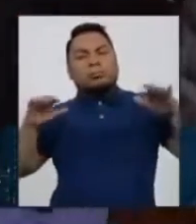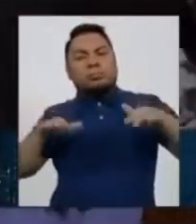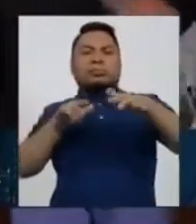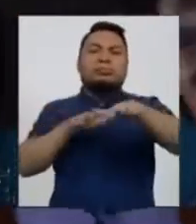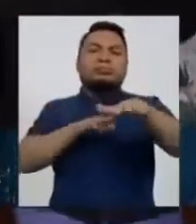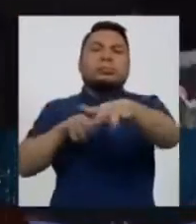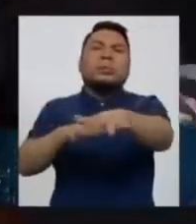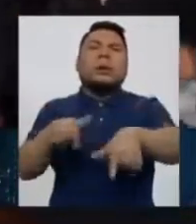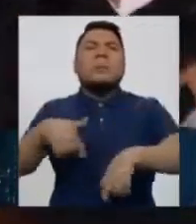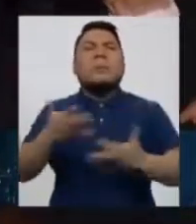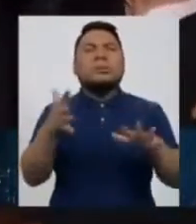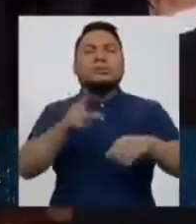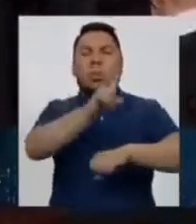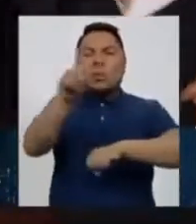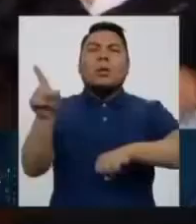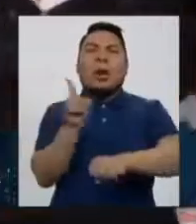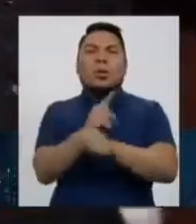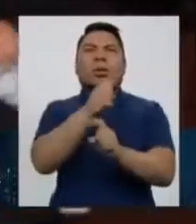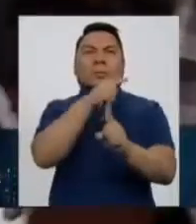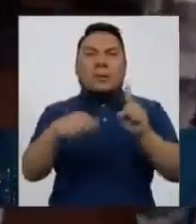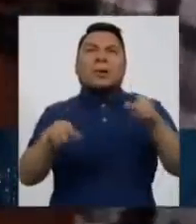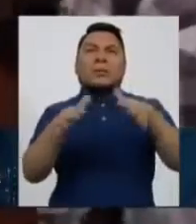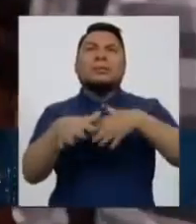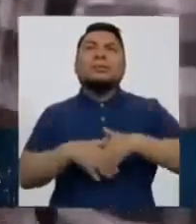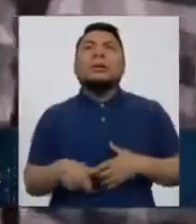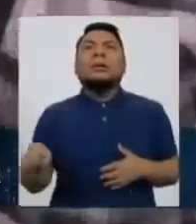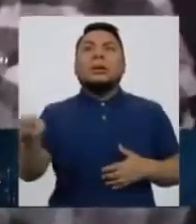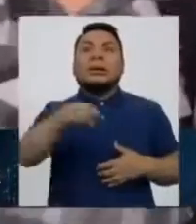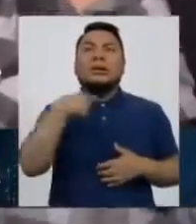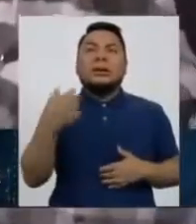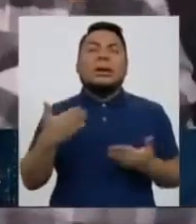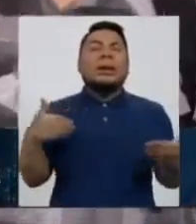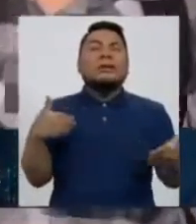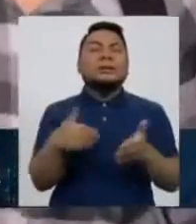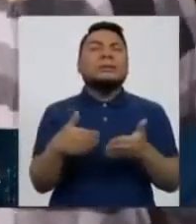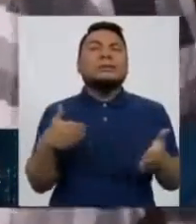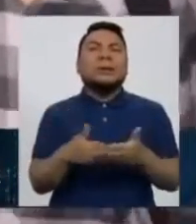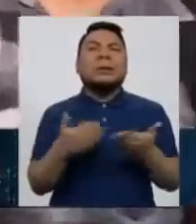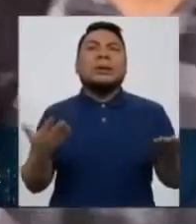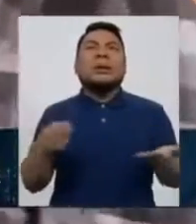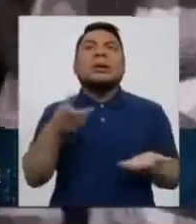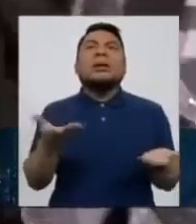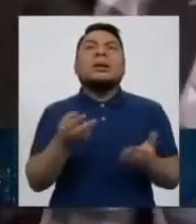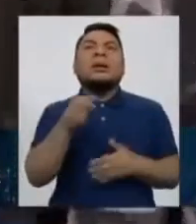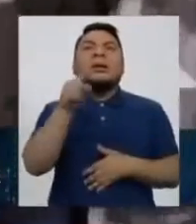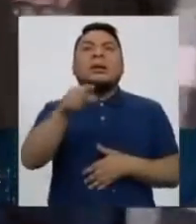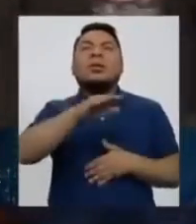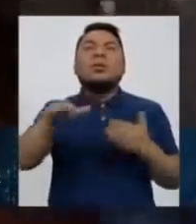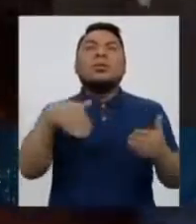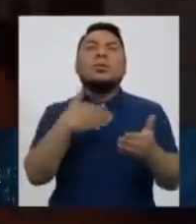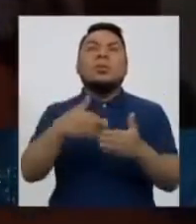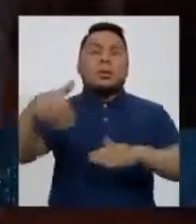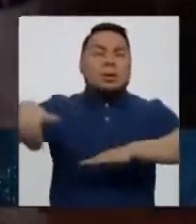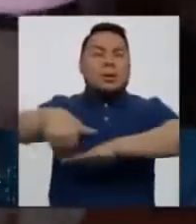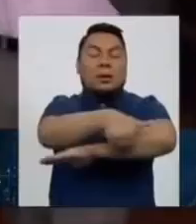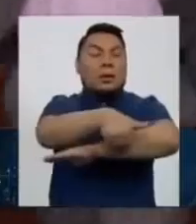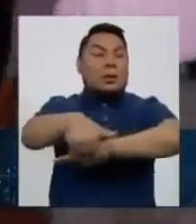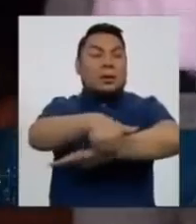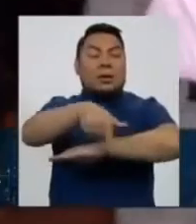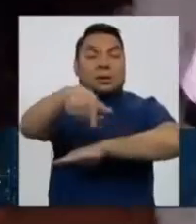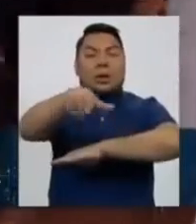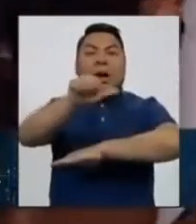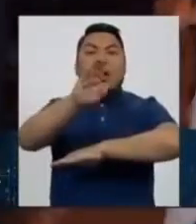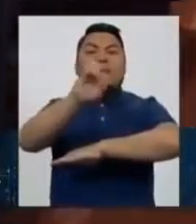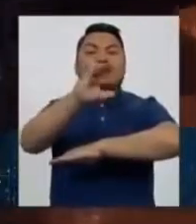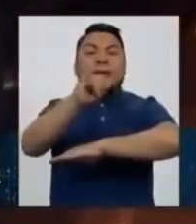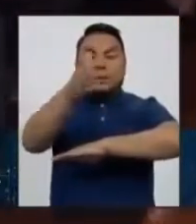prácticamente una hora y media y se encuentra muy cerca a lo que es la intersección de la avenida Abancay